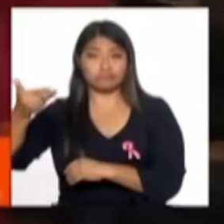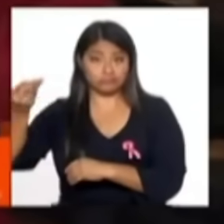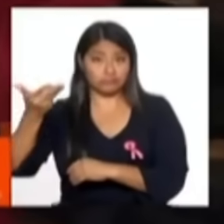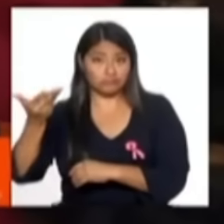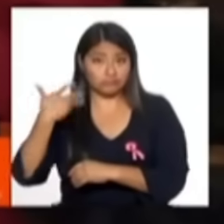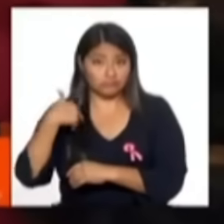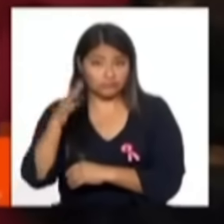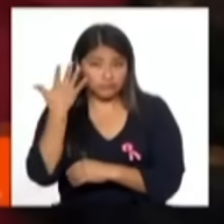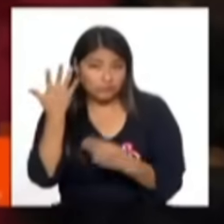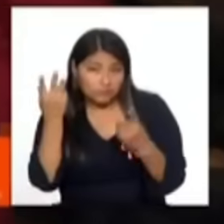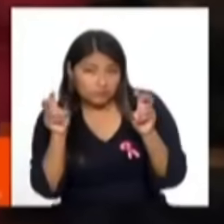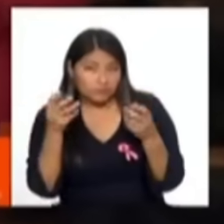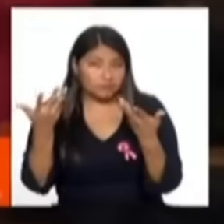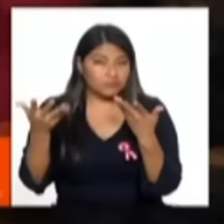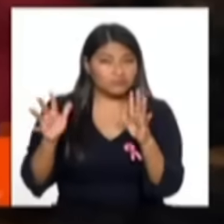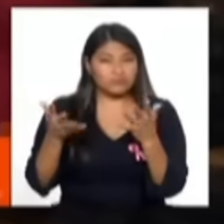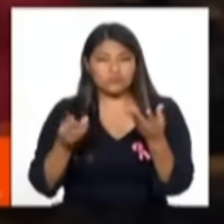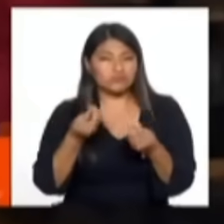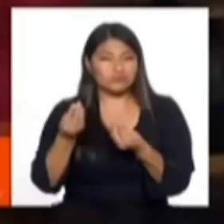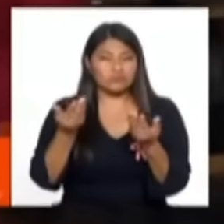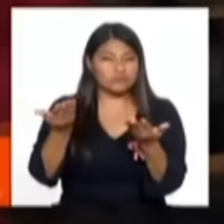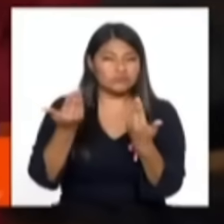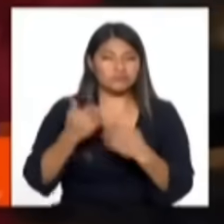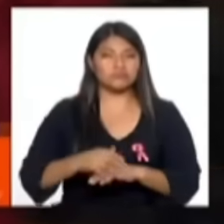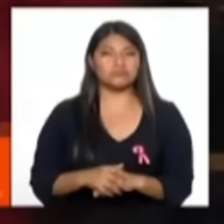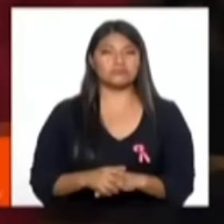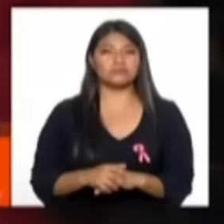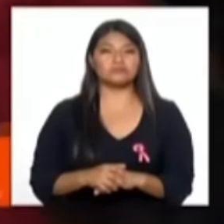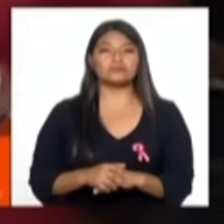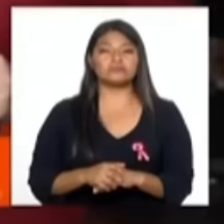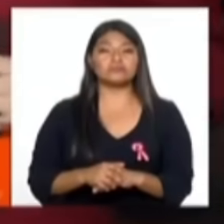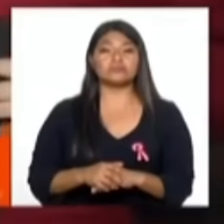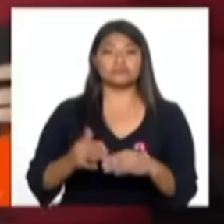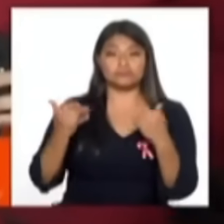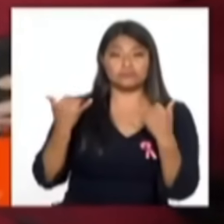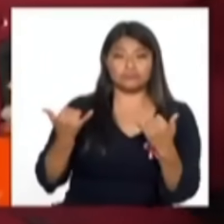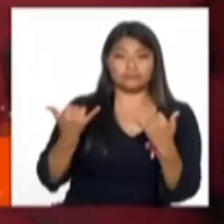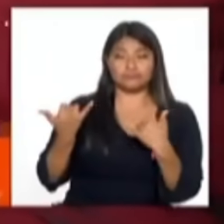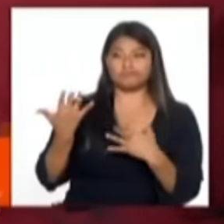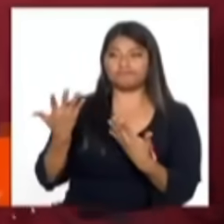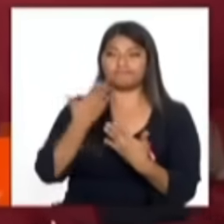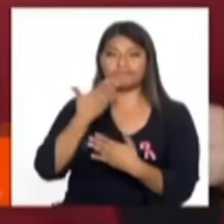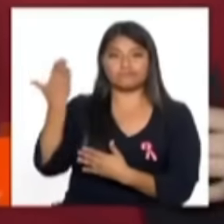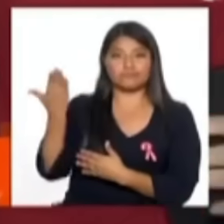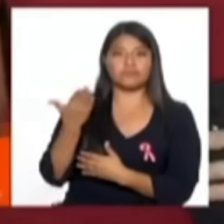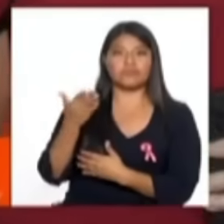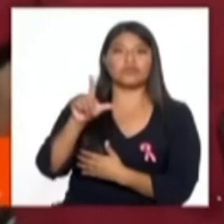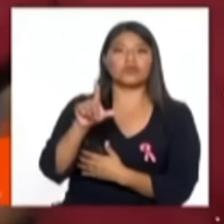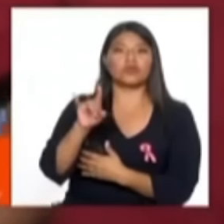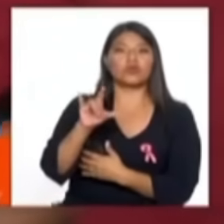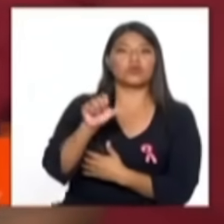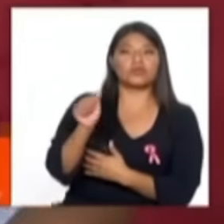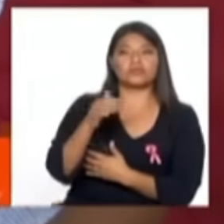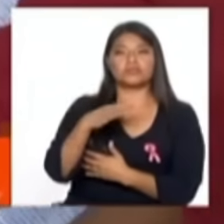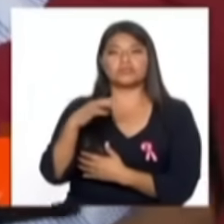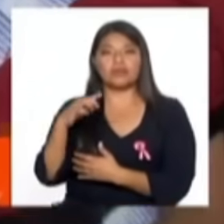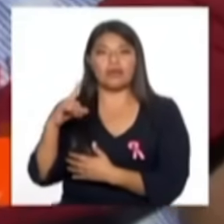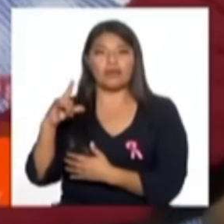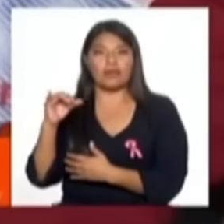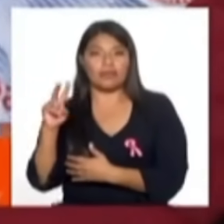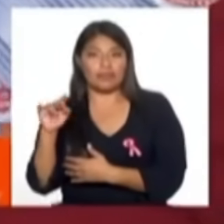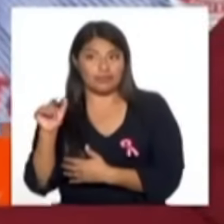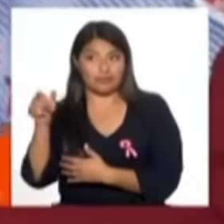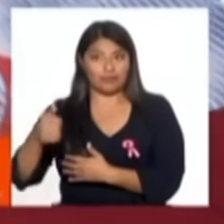han tratado, ha habido un acercamiento? ¿Qué es lo que les han comunicado? Señorita, del momento que la señorita Rosa Luisa, gerente general de empresa